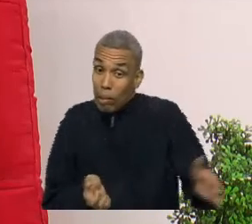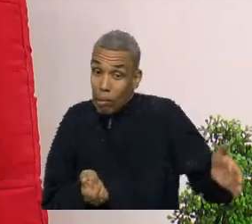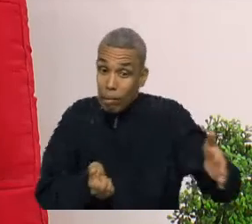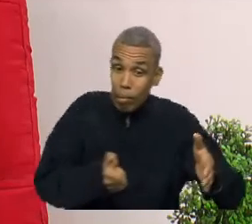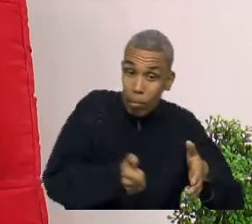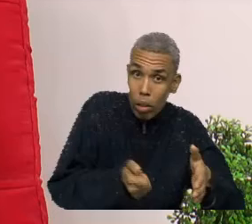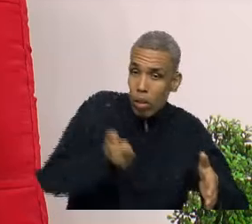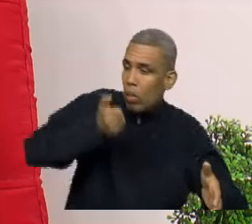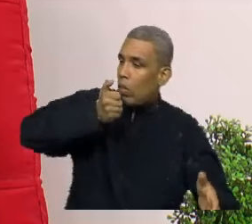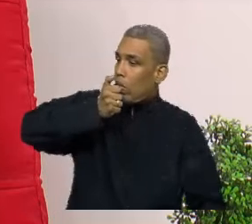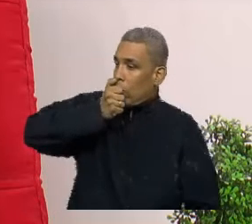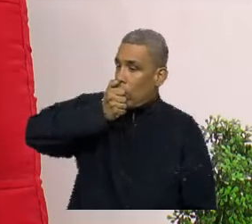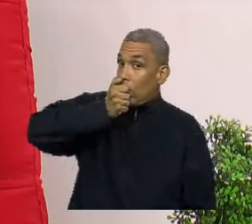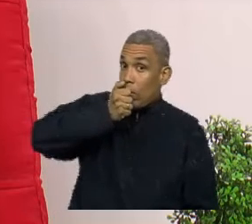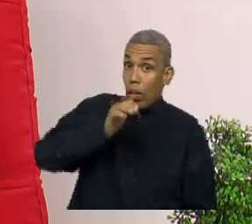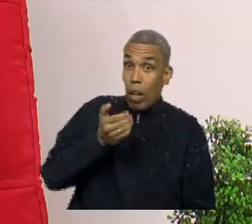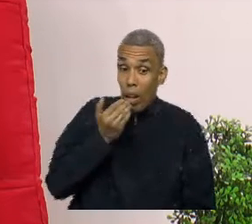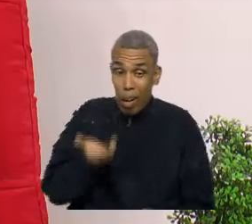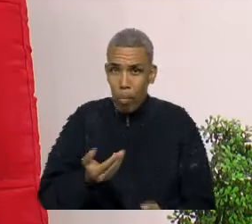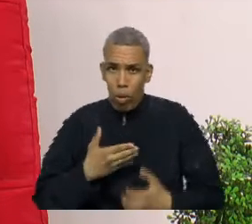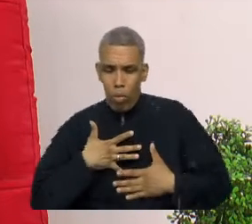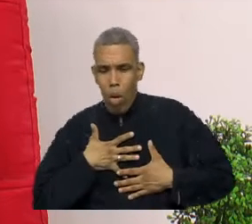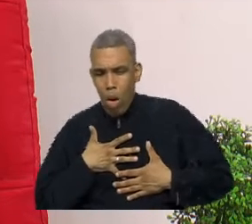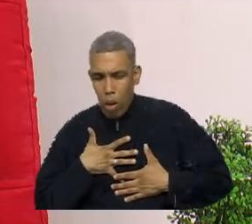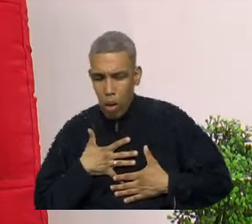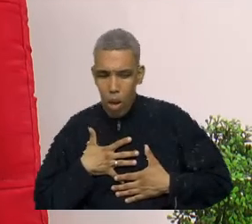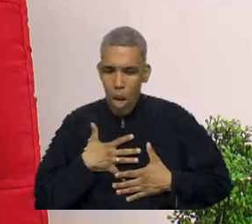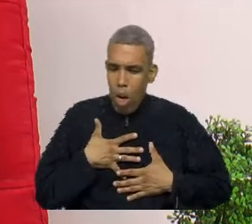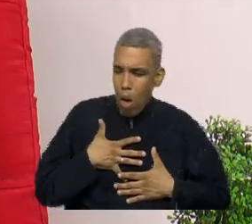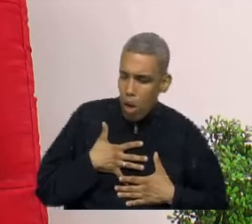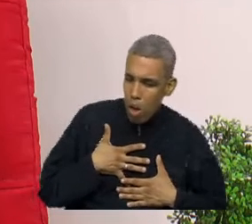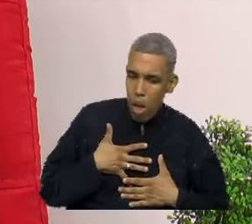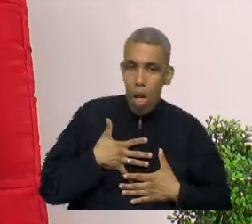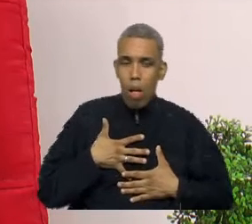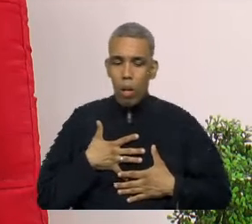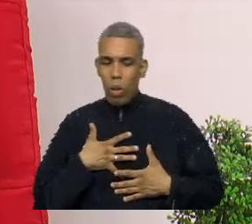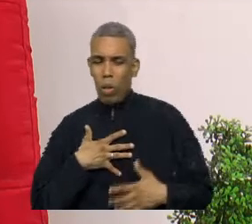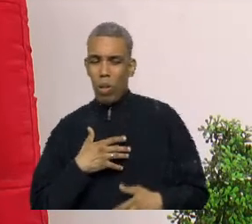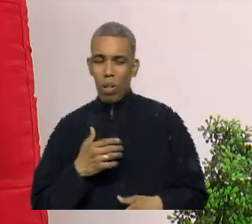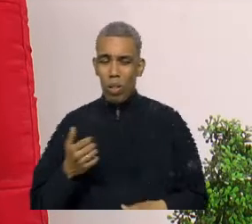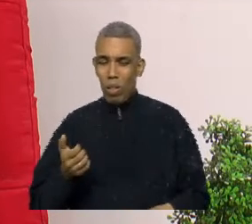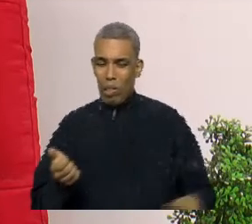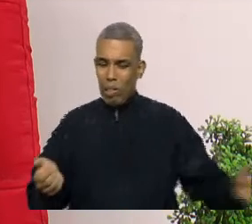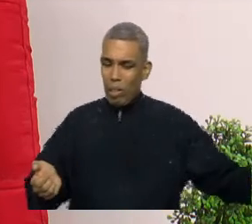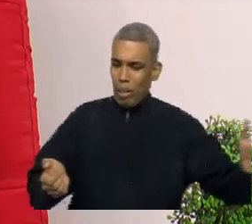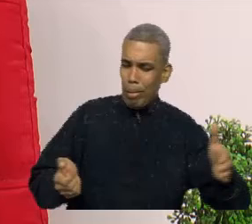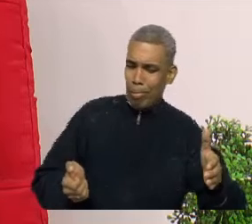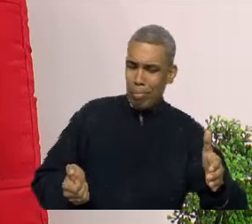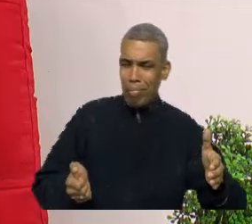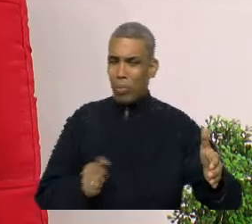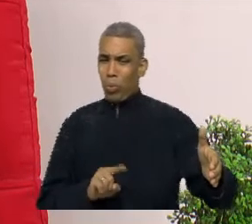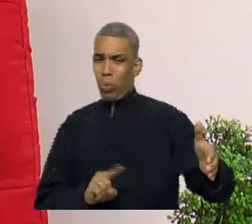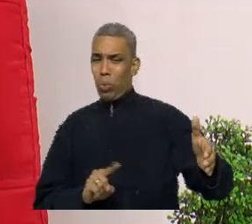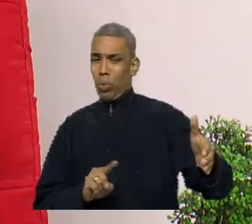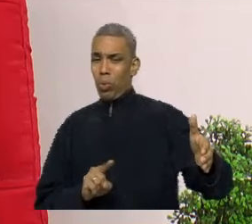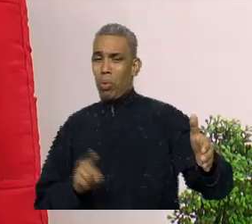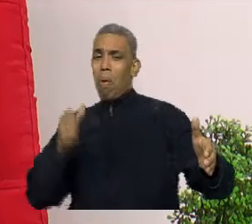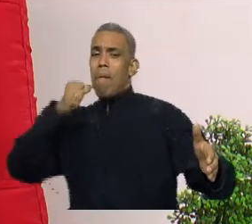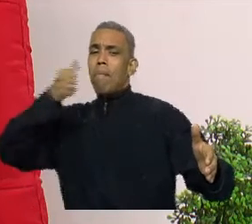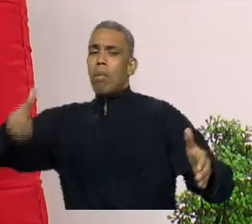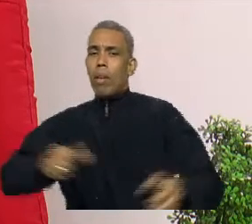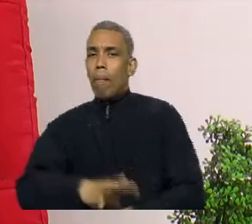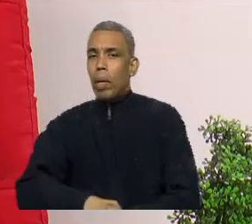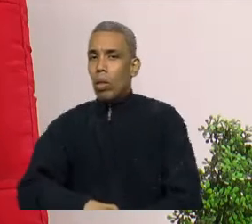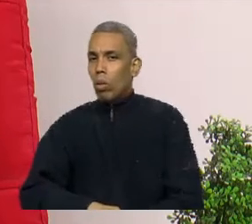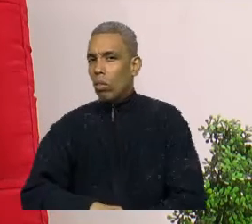lo usa en su momento adecuado y espera 24 horas para ver si se lo doy, sí, o no se lo doy, ya es